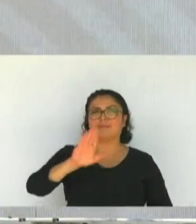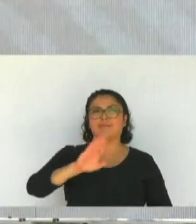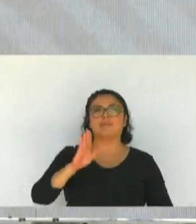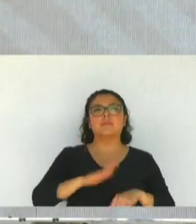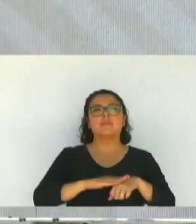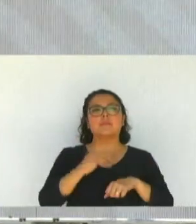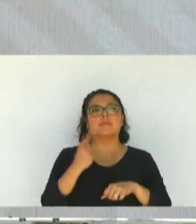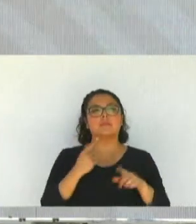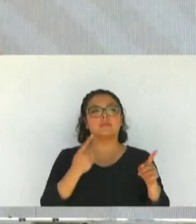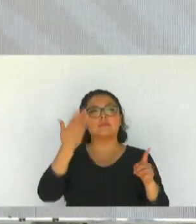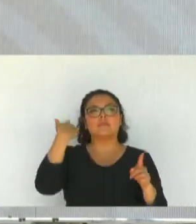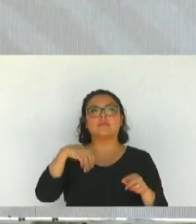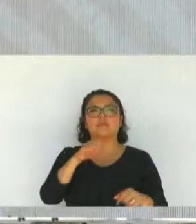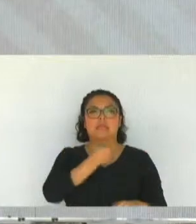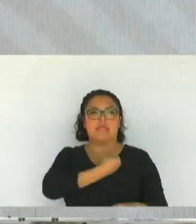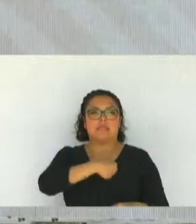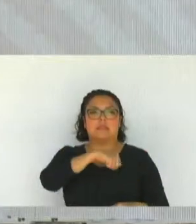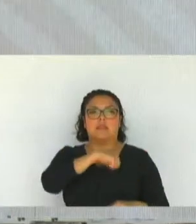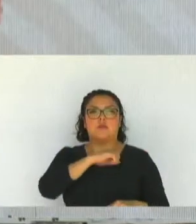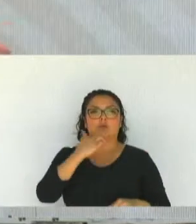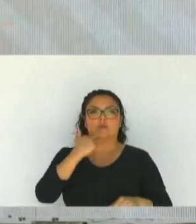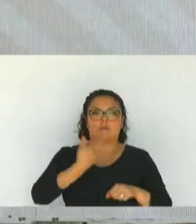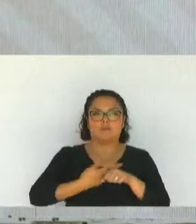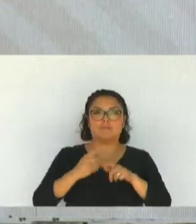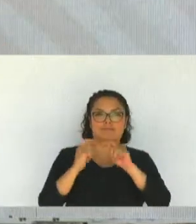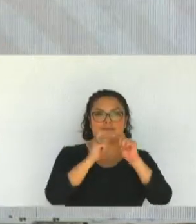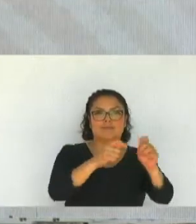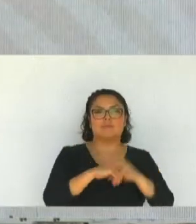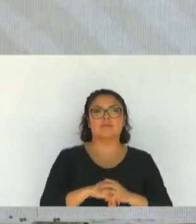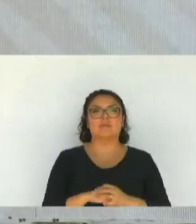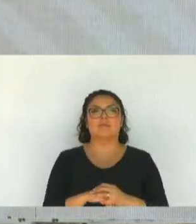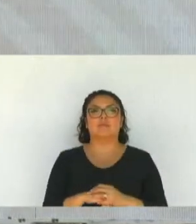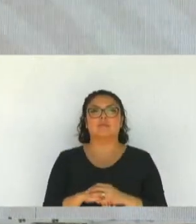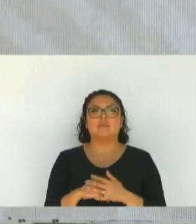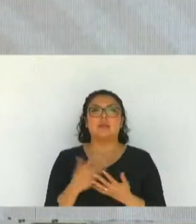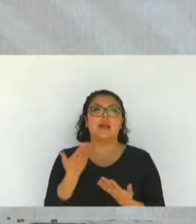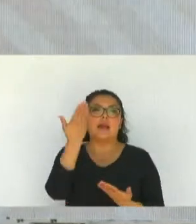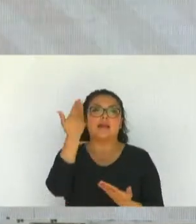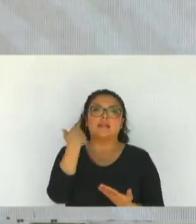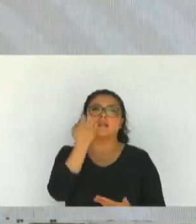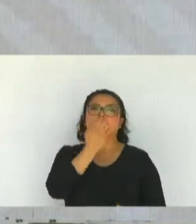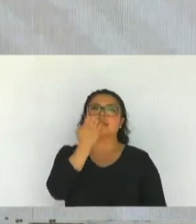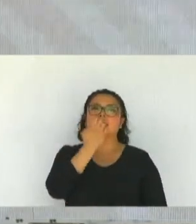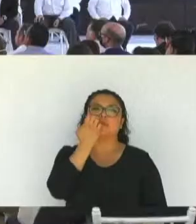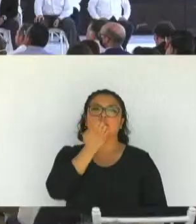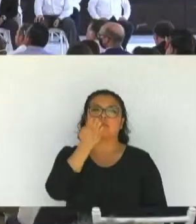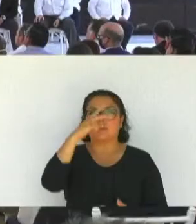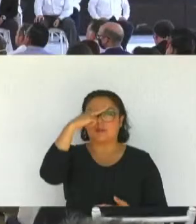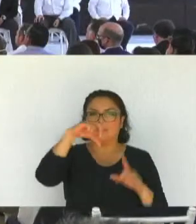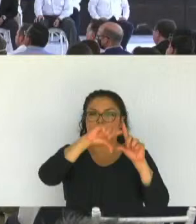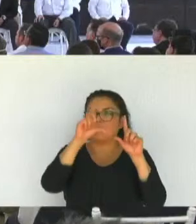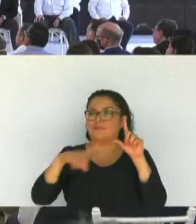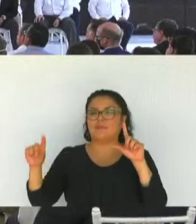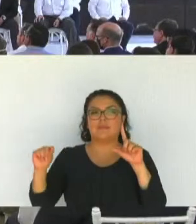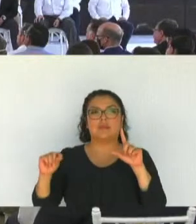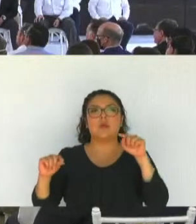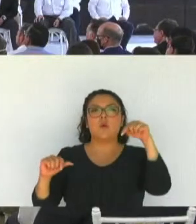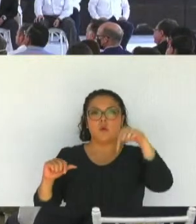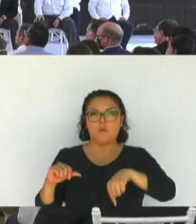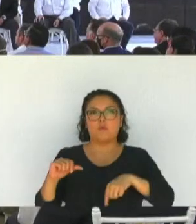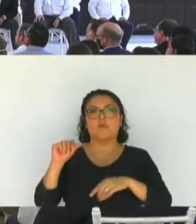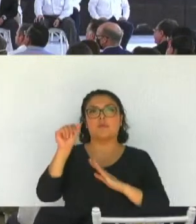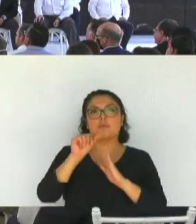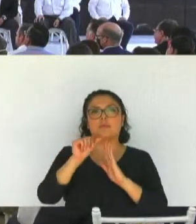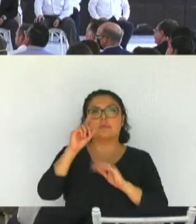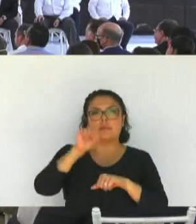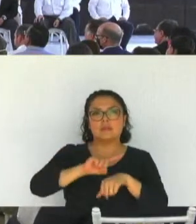Salud Pública, que antes de ser instituto fue la Escuela Nacional de Salud, y este día 13 de mayo está